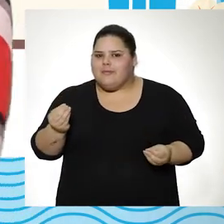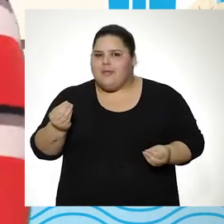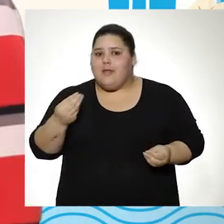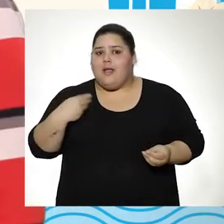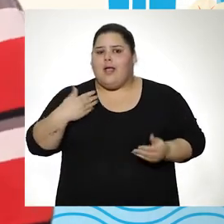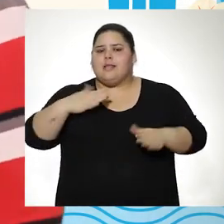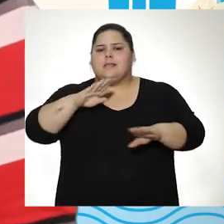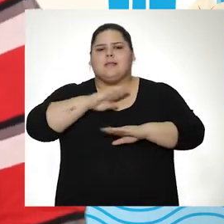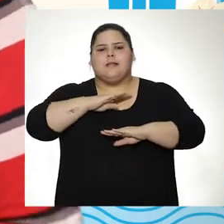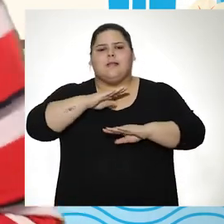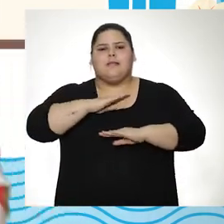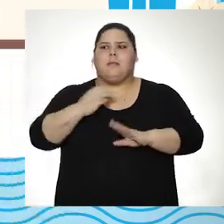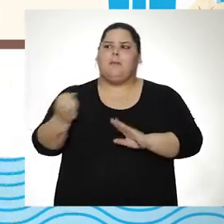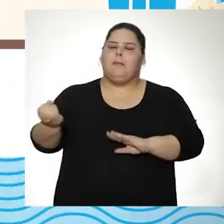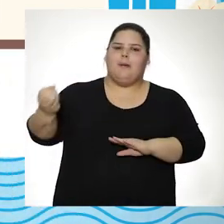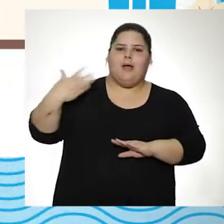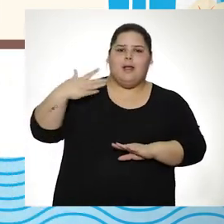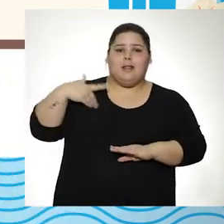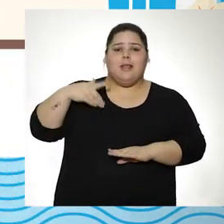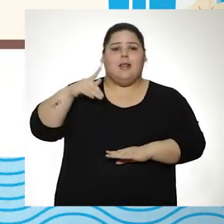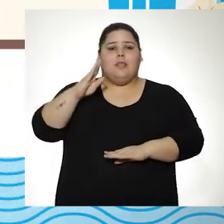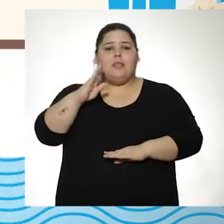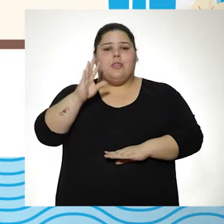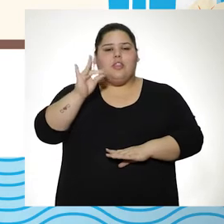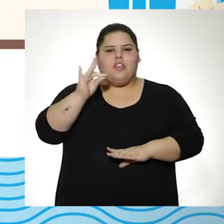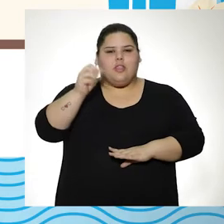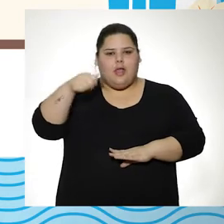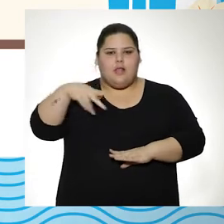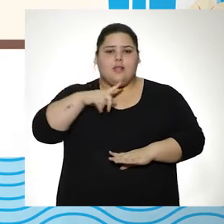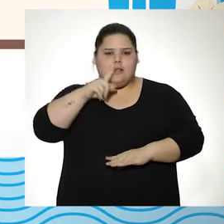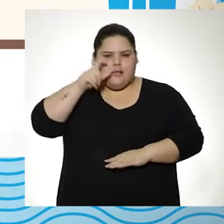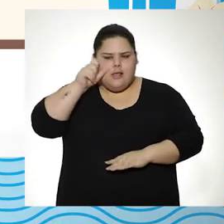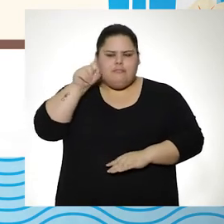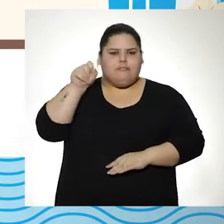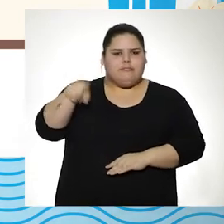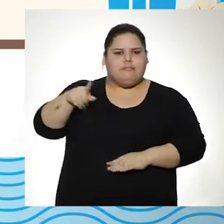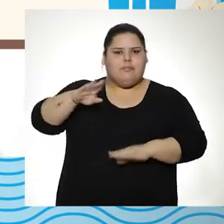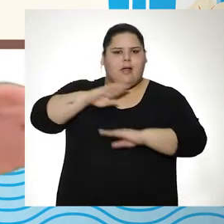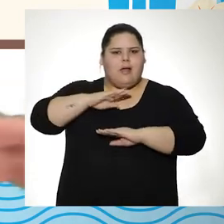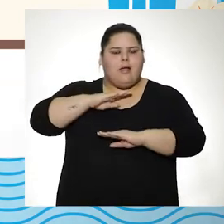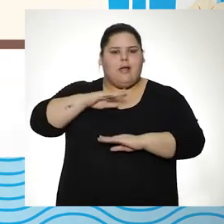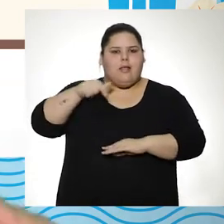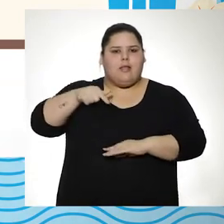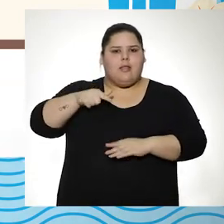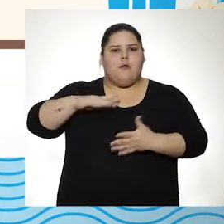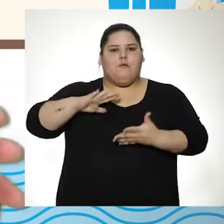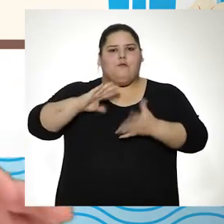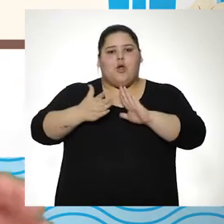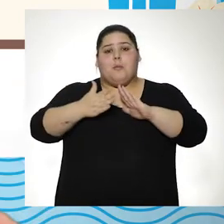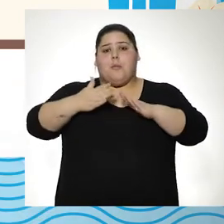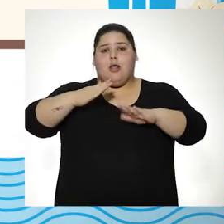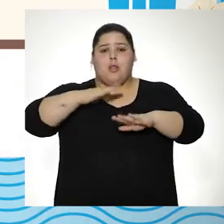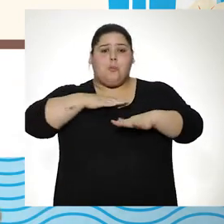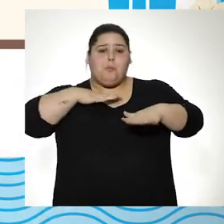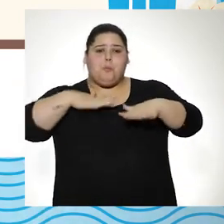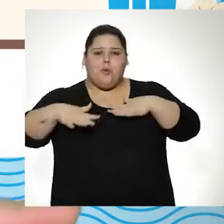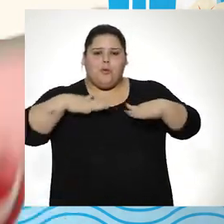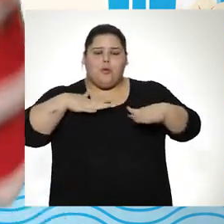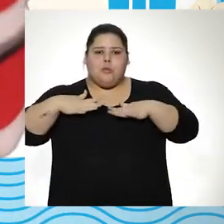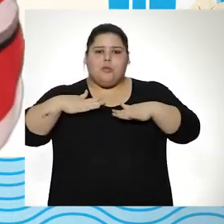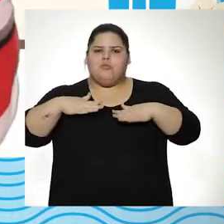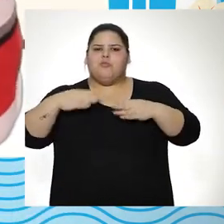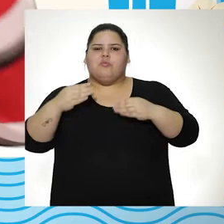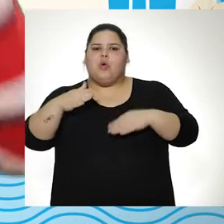unos ejercicios que nos manda Dante. Él hizo este sistema de movimientos